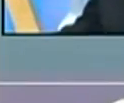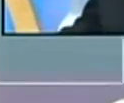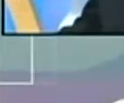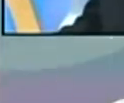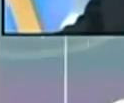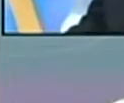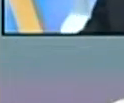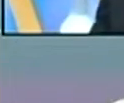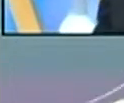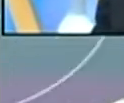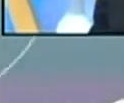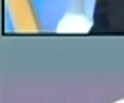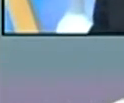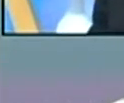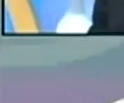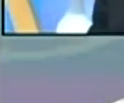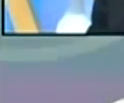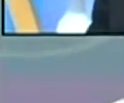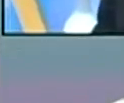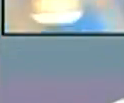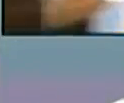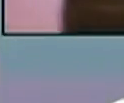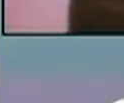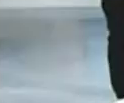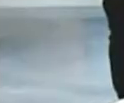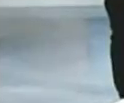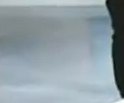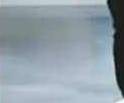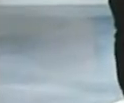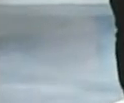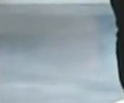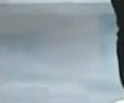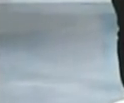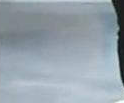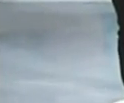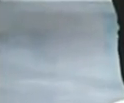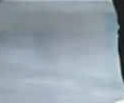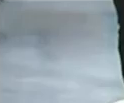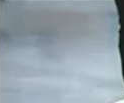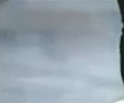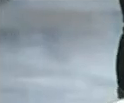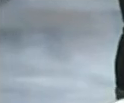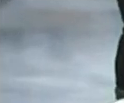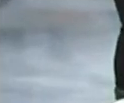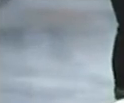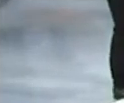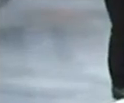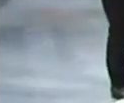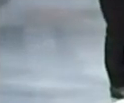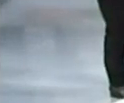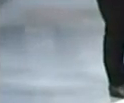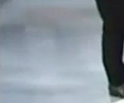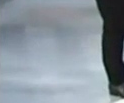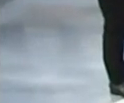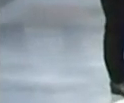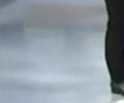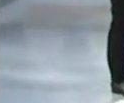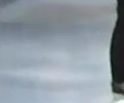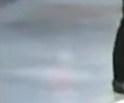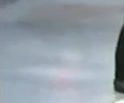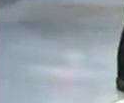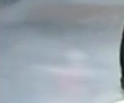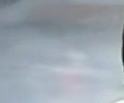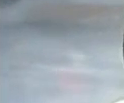llegas más rápido. Ahora, detrás de eso parece también que estuviese la estrategia de aumentamos todo de golpe hasta que nadie